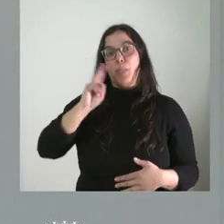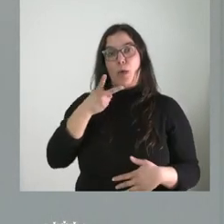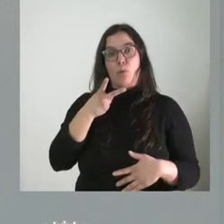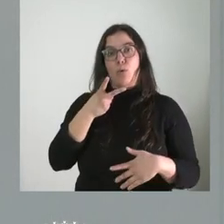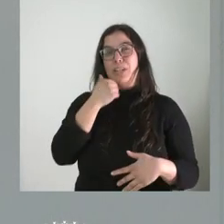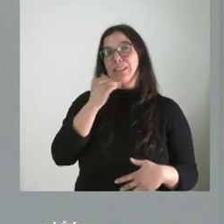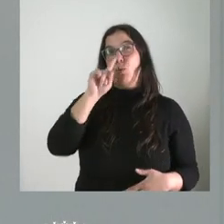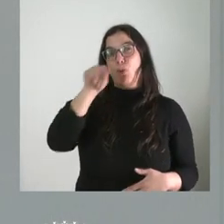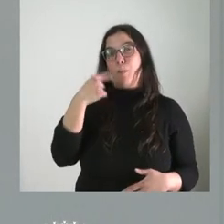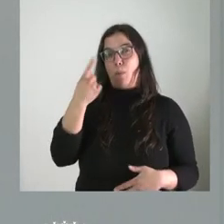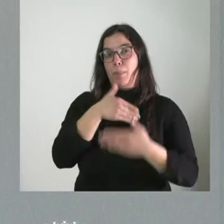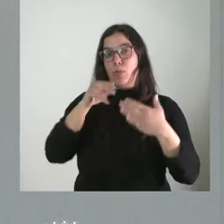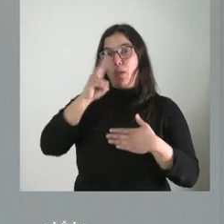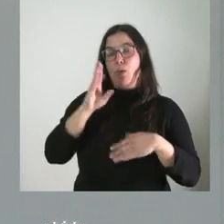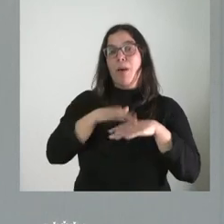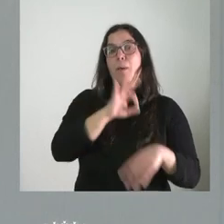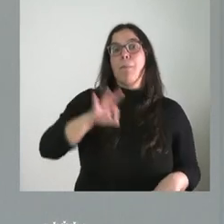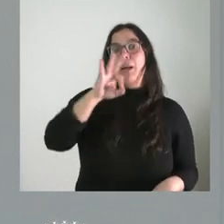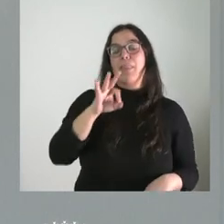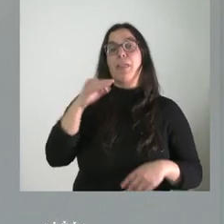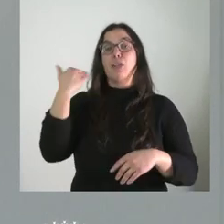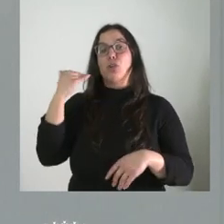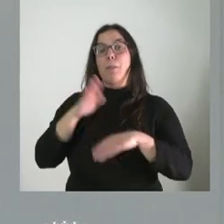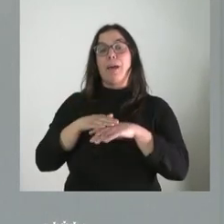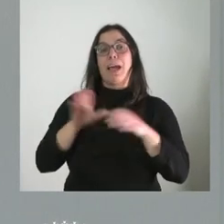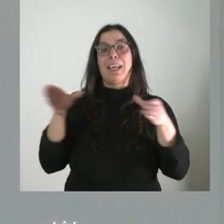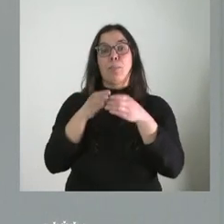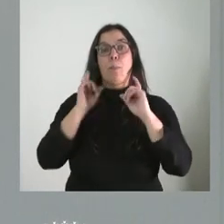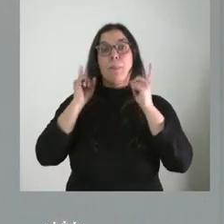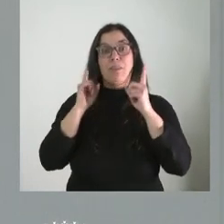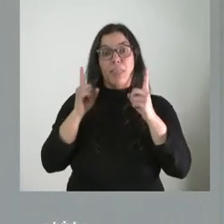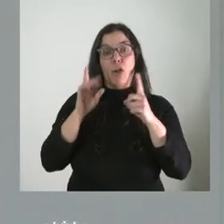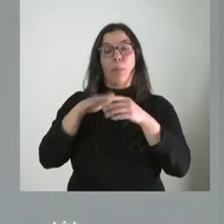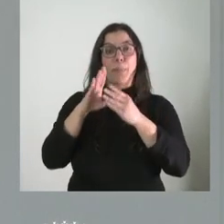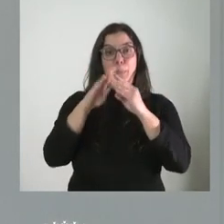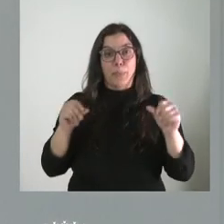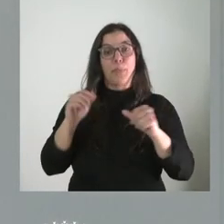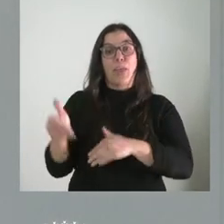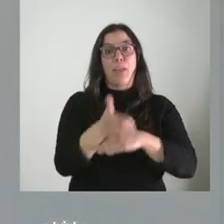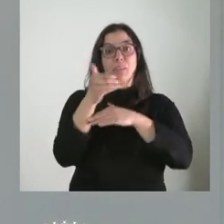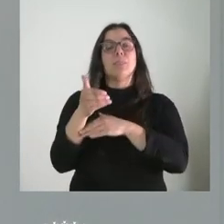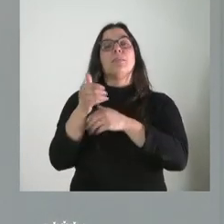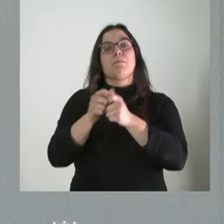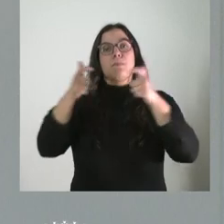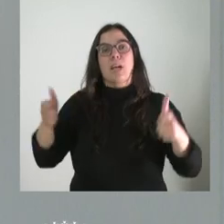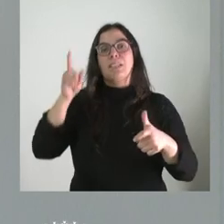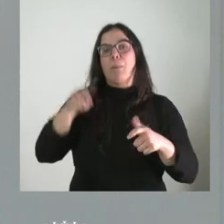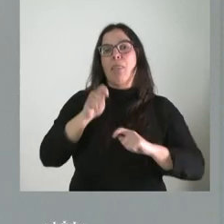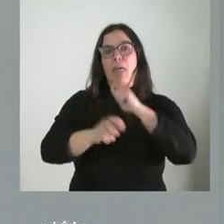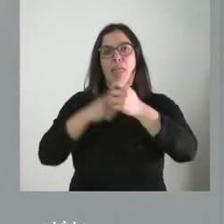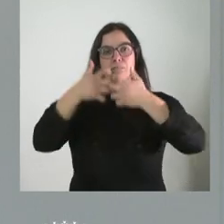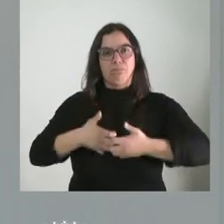1,1 millones de euros para Palencia isoria para reforzar los equipos de prevención y extinción de incendios y para la de maquinaria